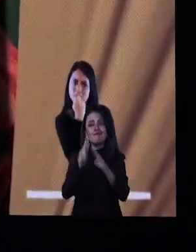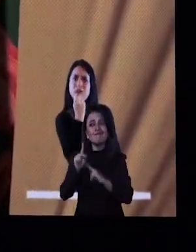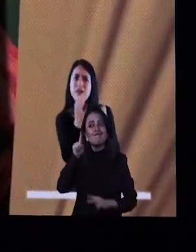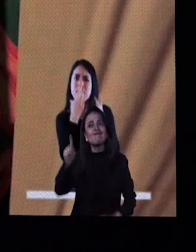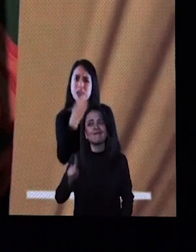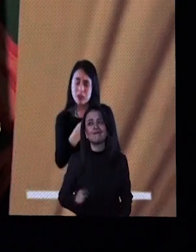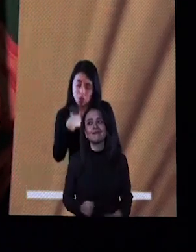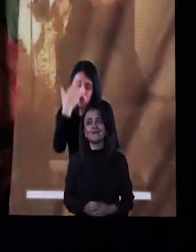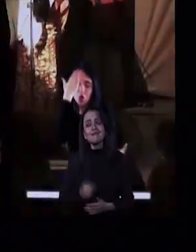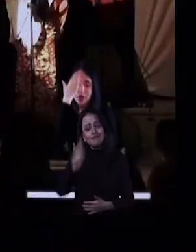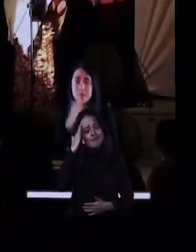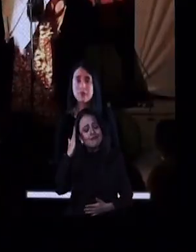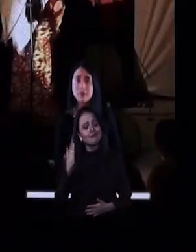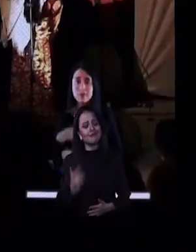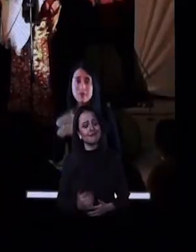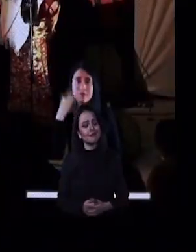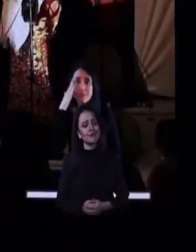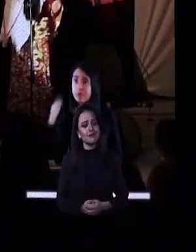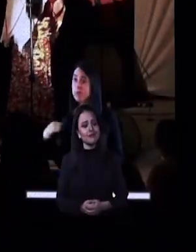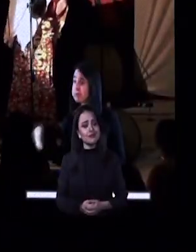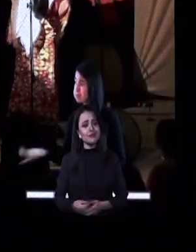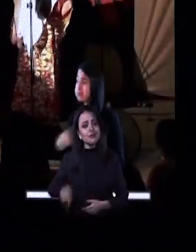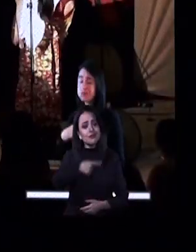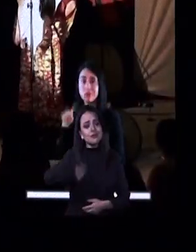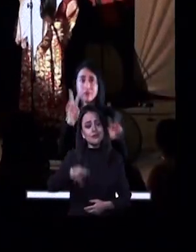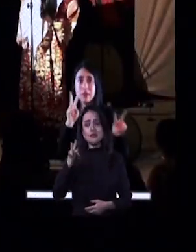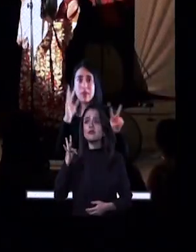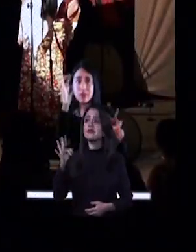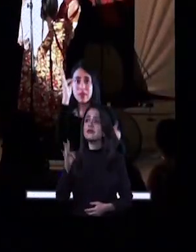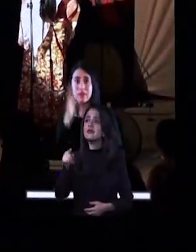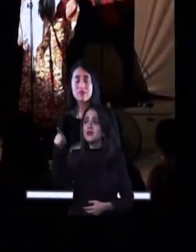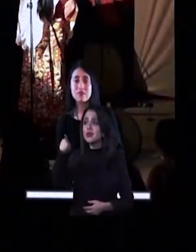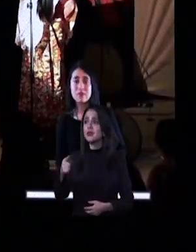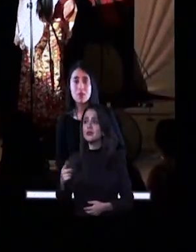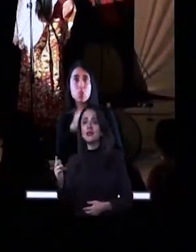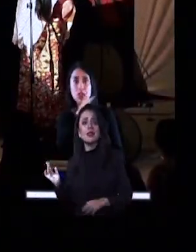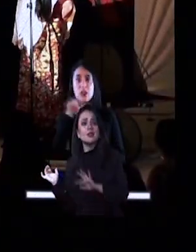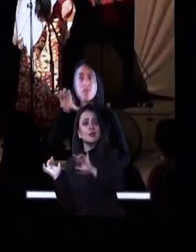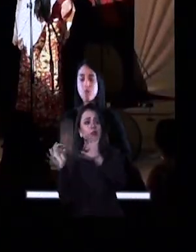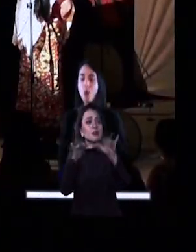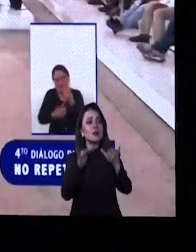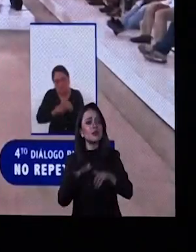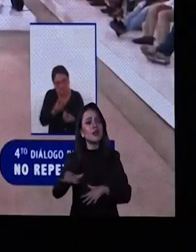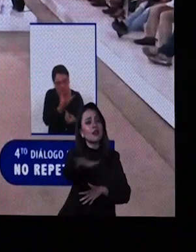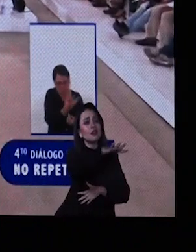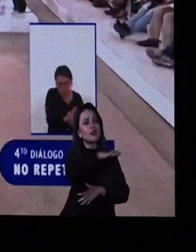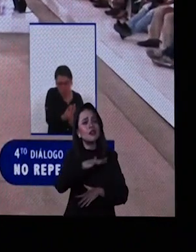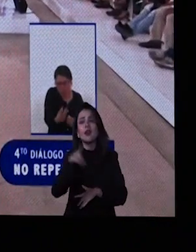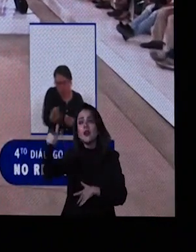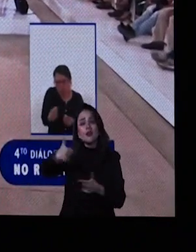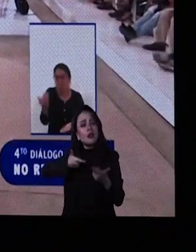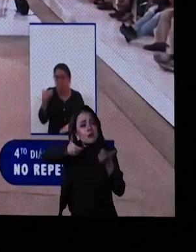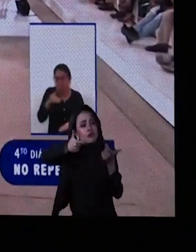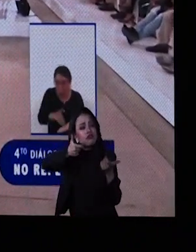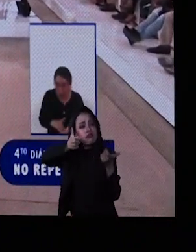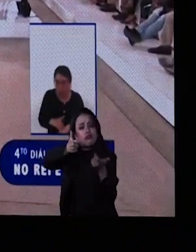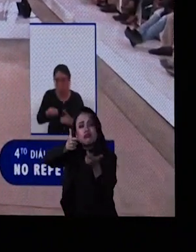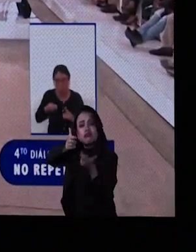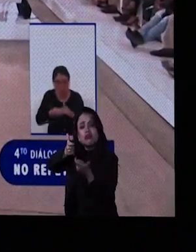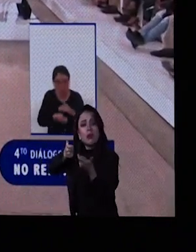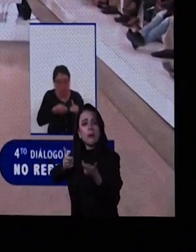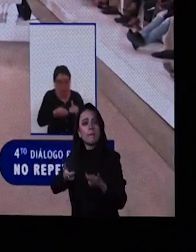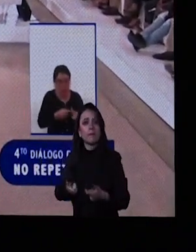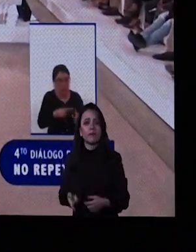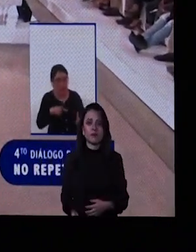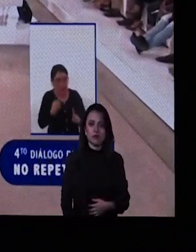verdad. Nosotros somos testigos de que ustedes estuvieron en nuestros territorios asesinando a la gente. Somos jóvenes también que